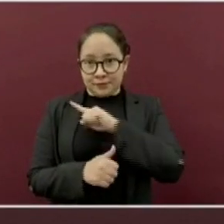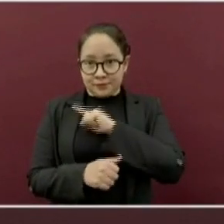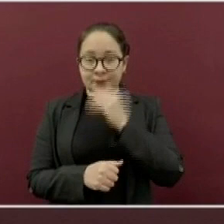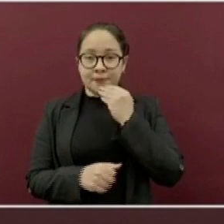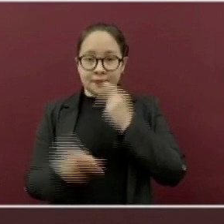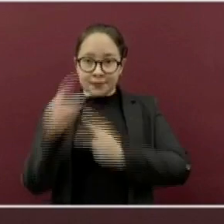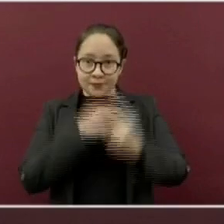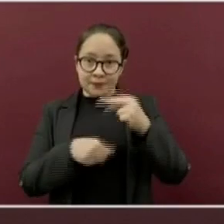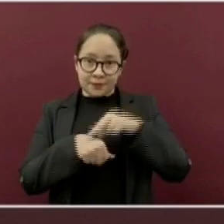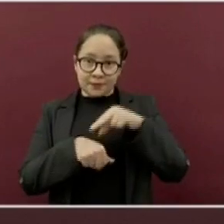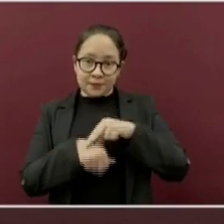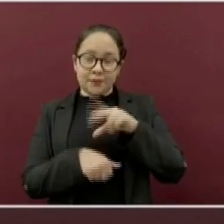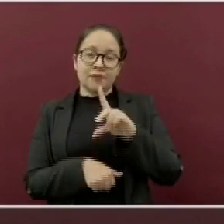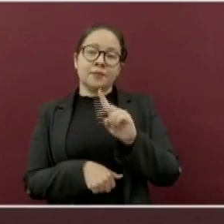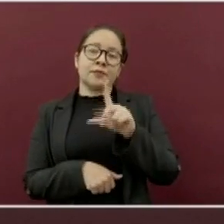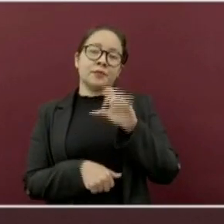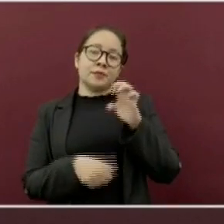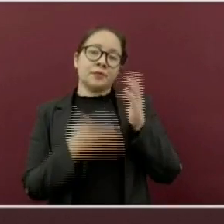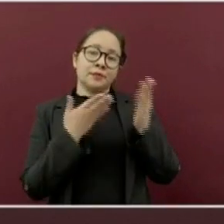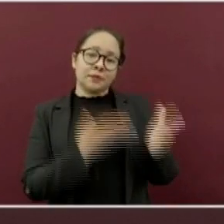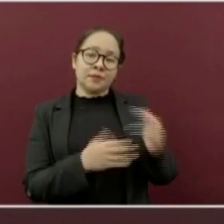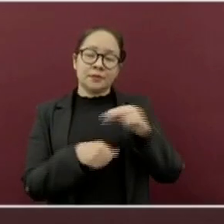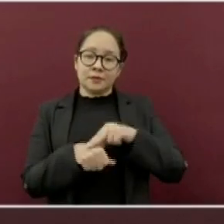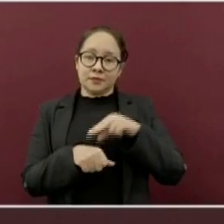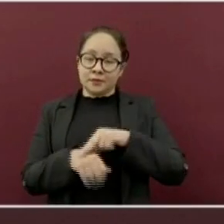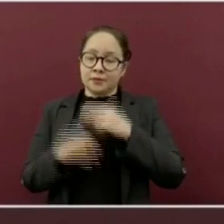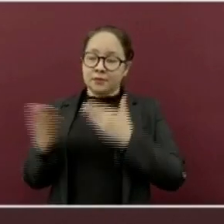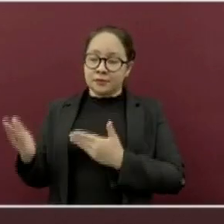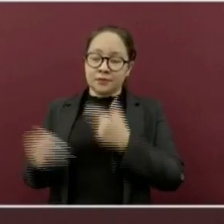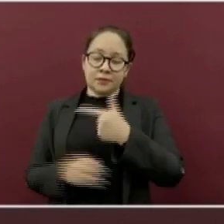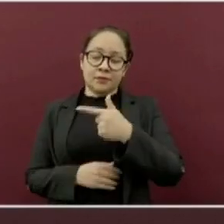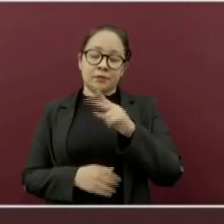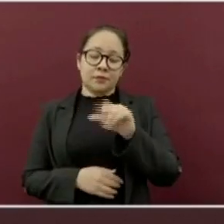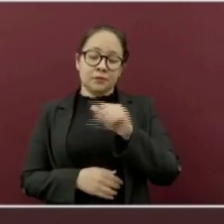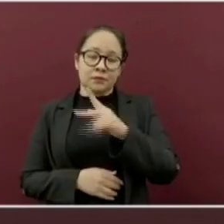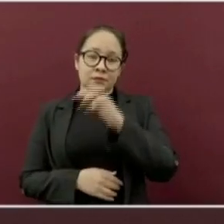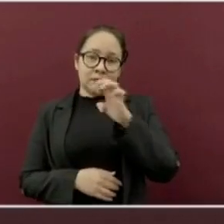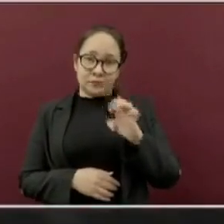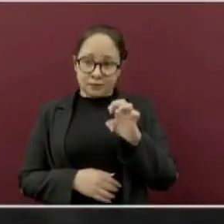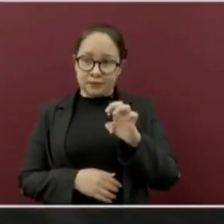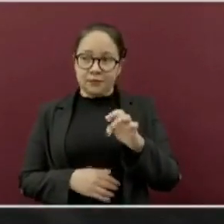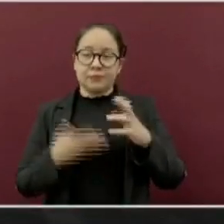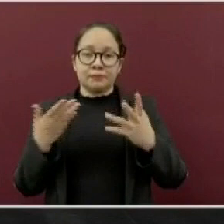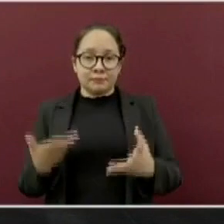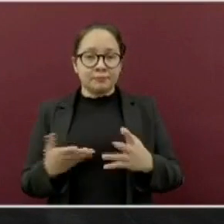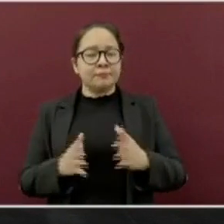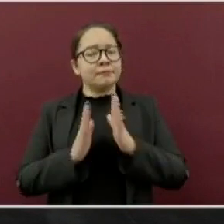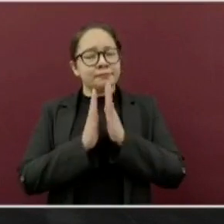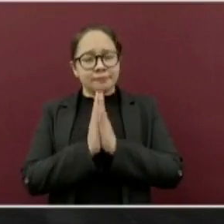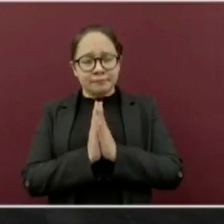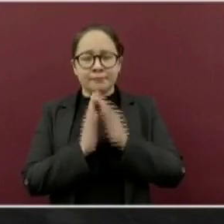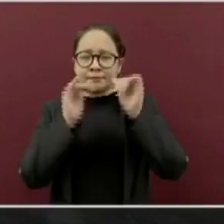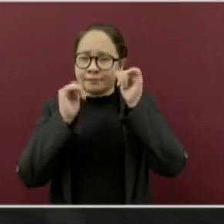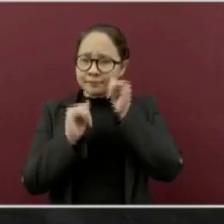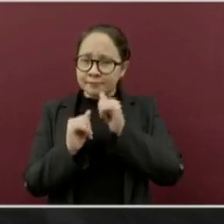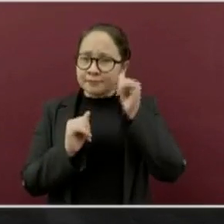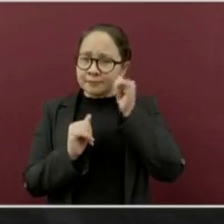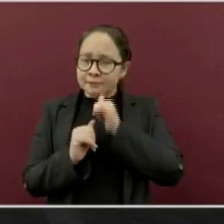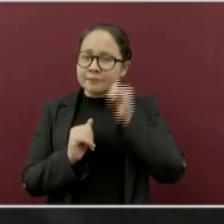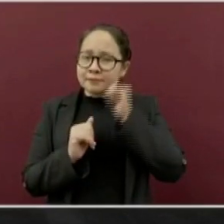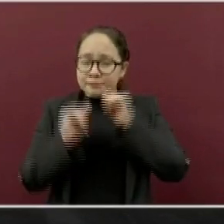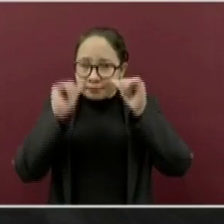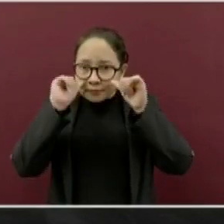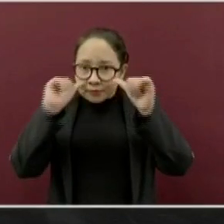bienvenida a las doctoras Dulce María Espejo Guevara y Guadalupe Díaz del Castillo Flores. Los invito, como siempre, a poner